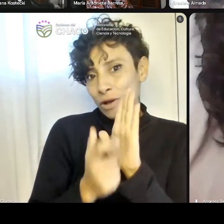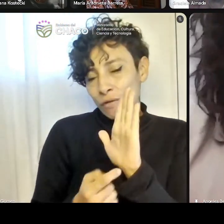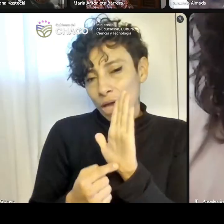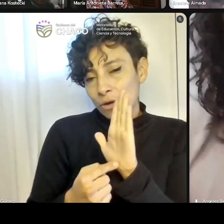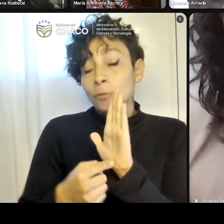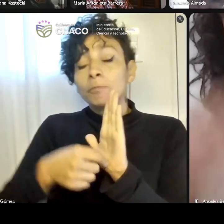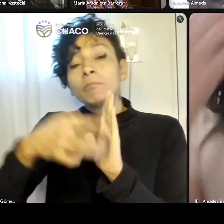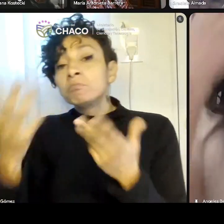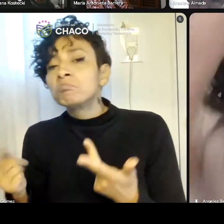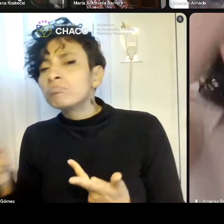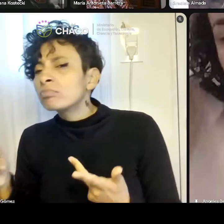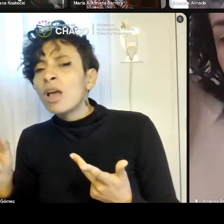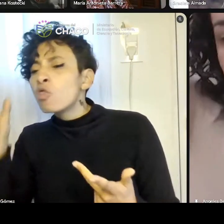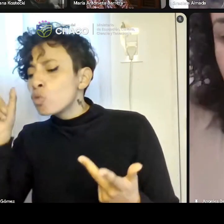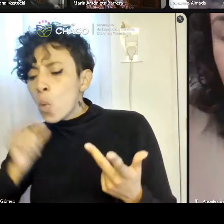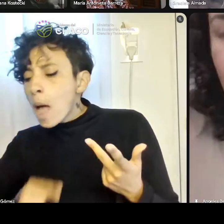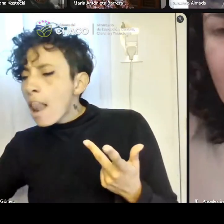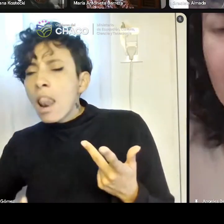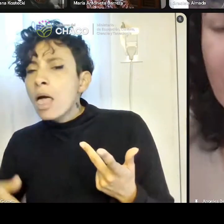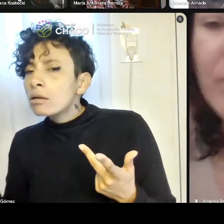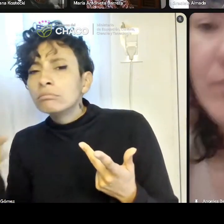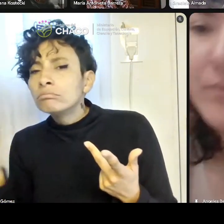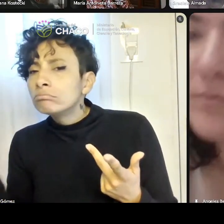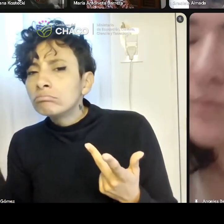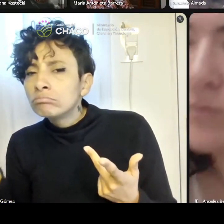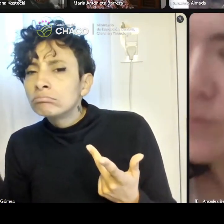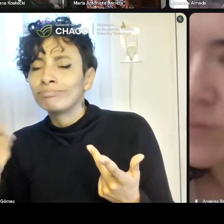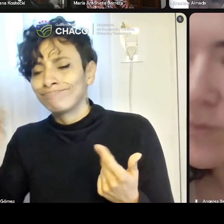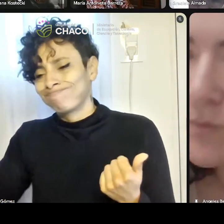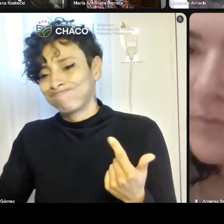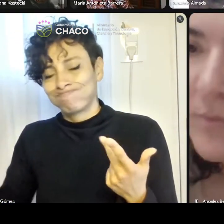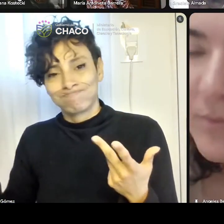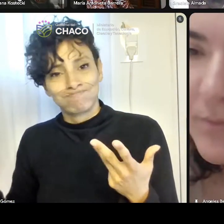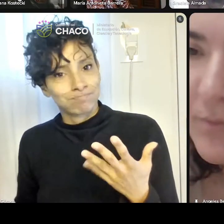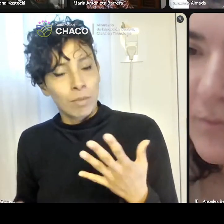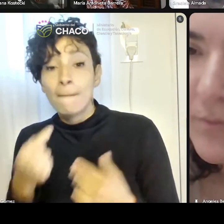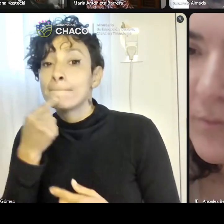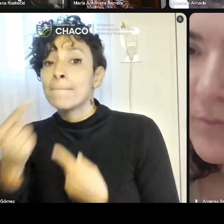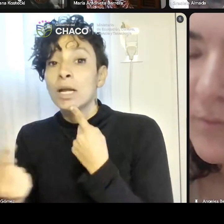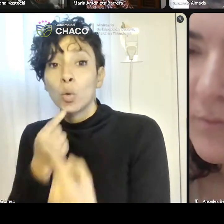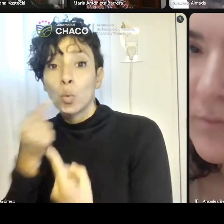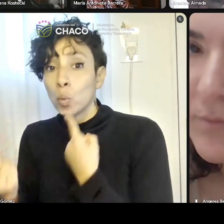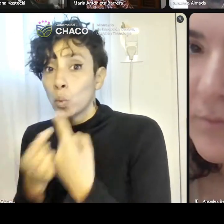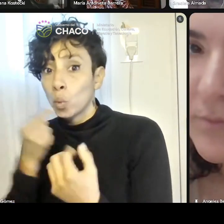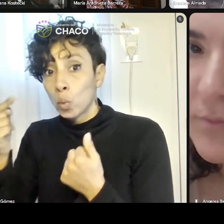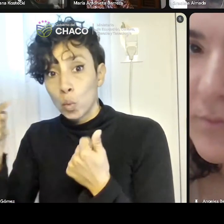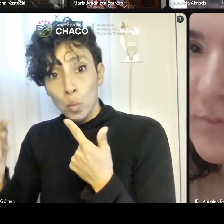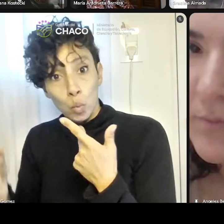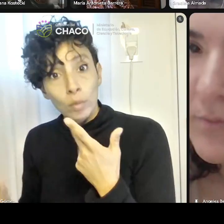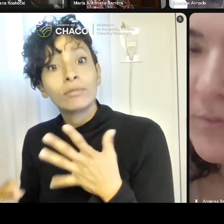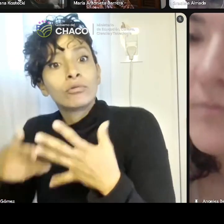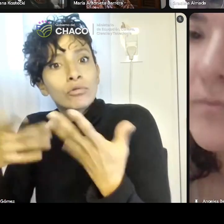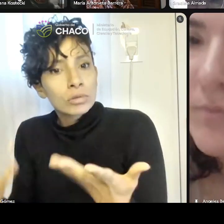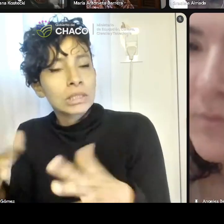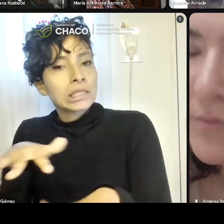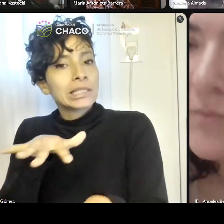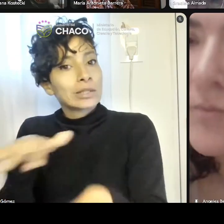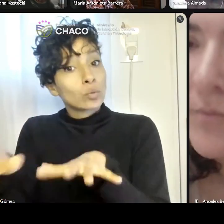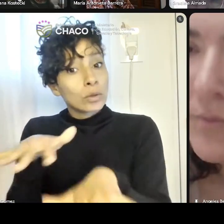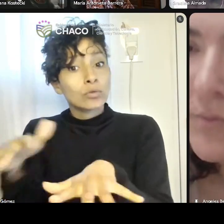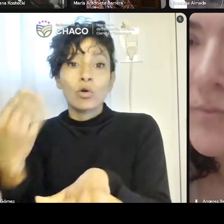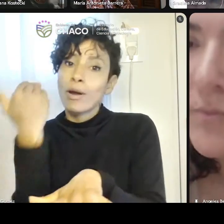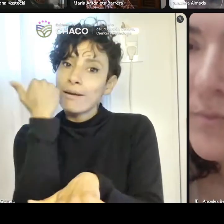qué le duele, por ejemplo, también. ¿Sí? Todas estas preguntas que nos sirven en caso, por ejemplo, de un accidente.